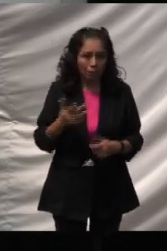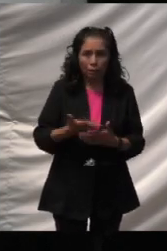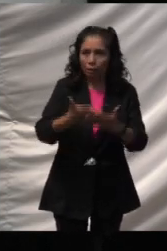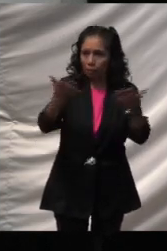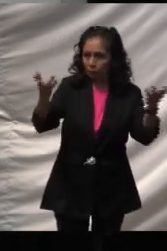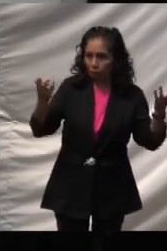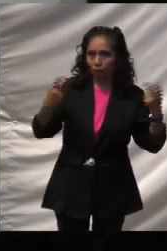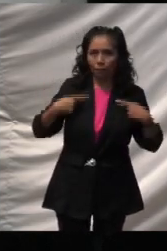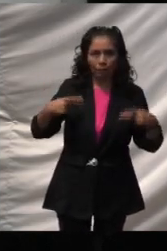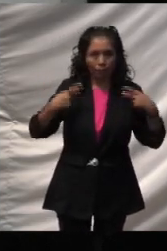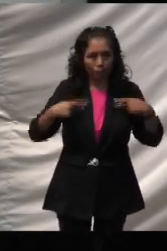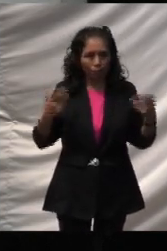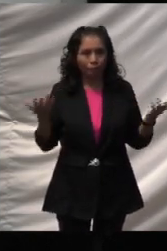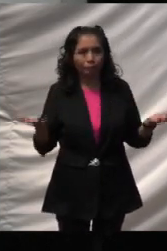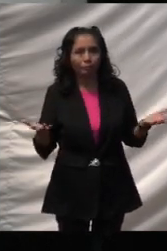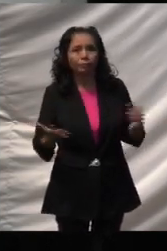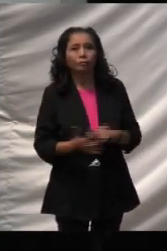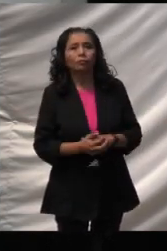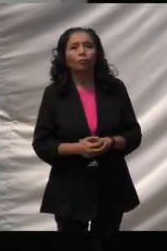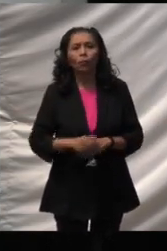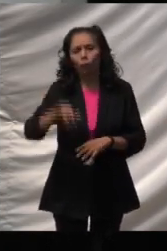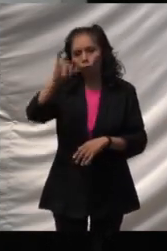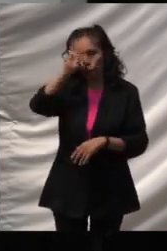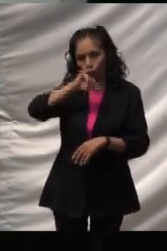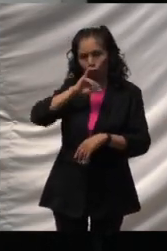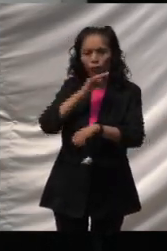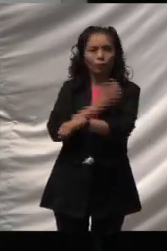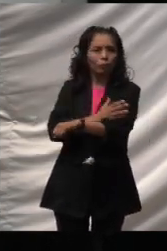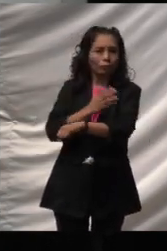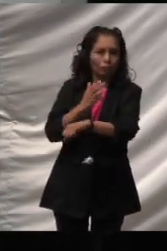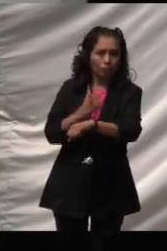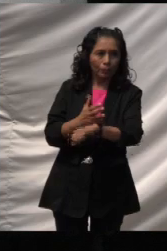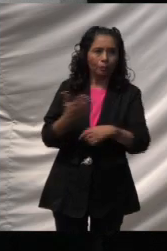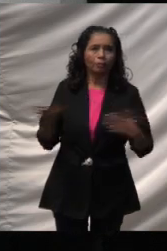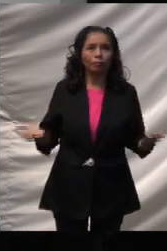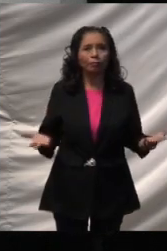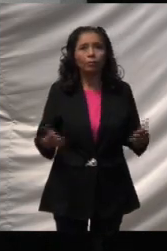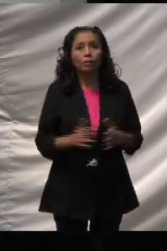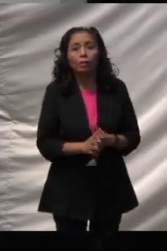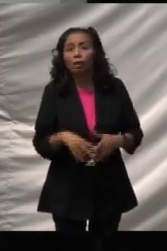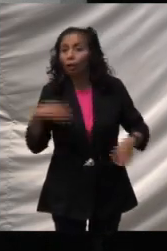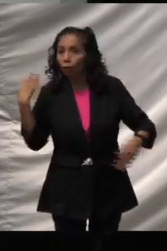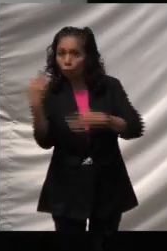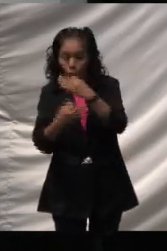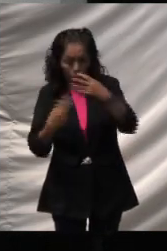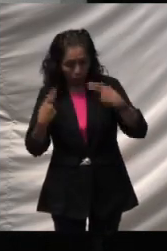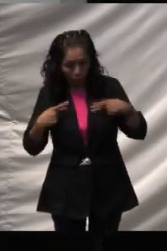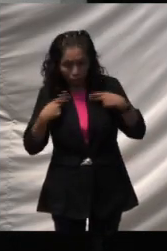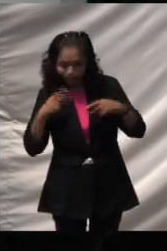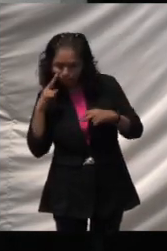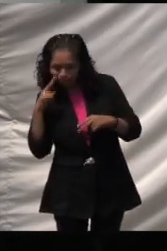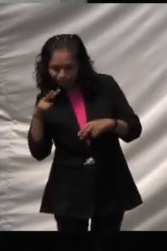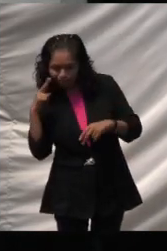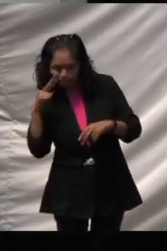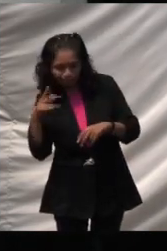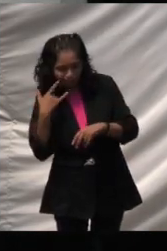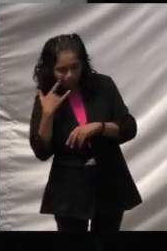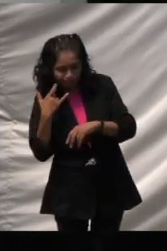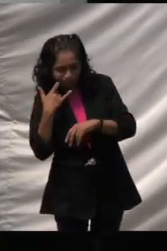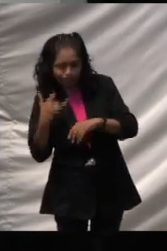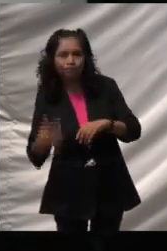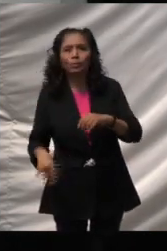los presentes, a las autoridades que nos acompañan y también a quienes nos ven a través de los diferentes